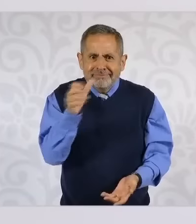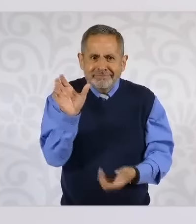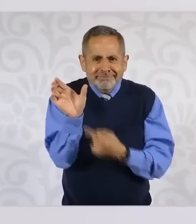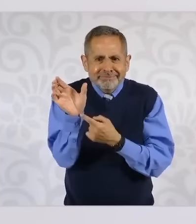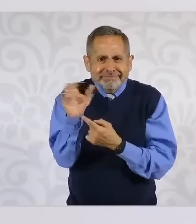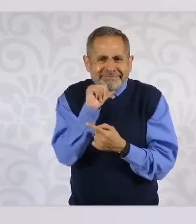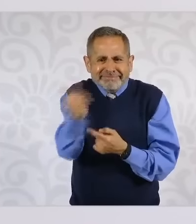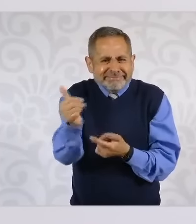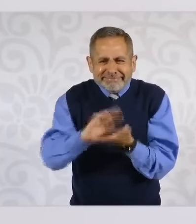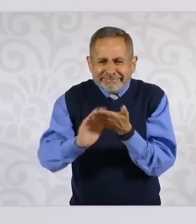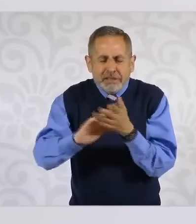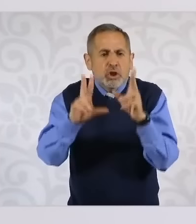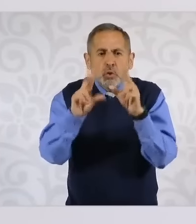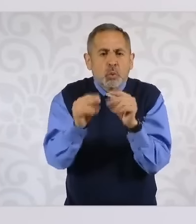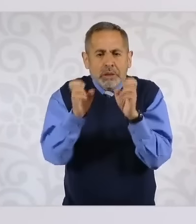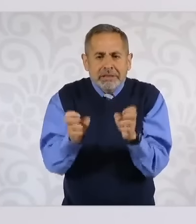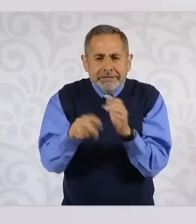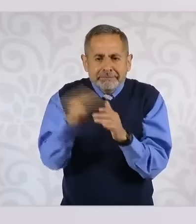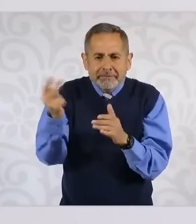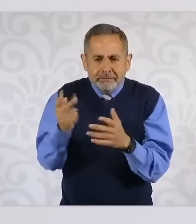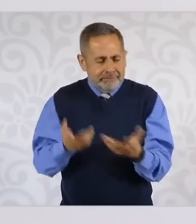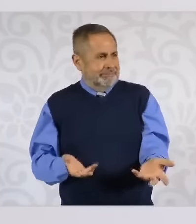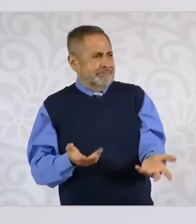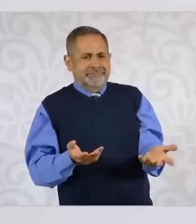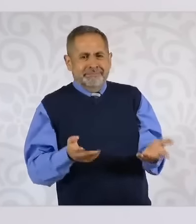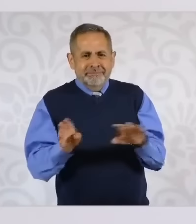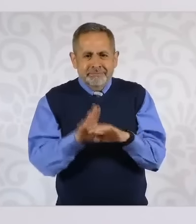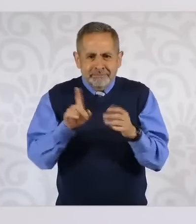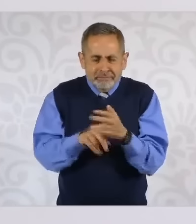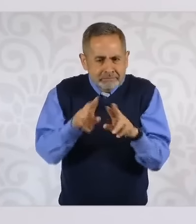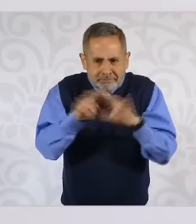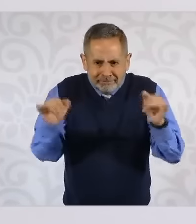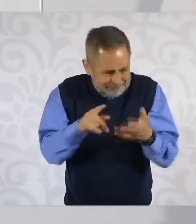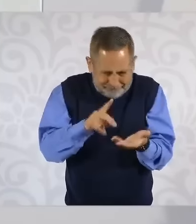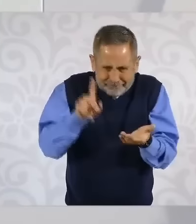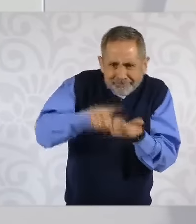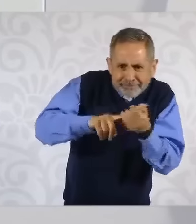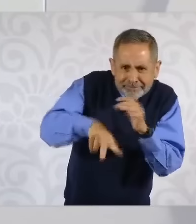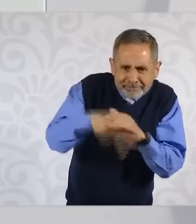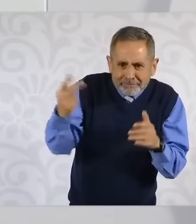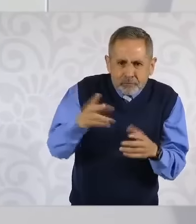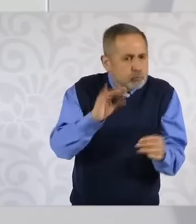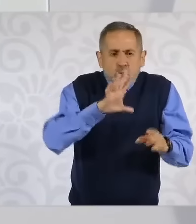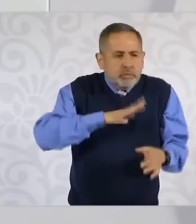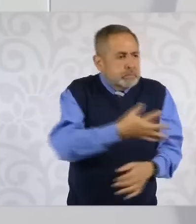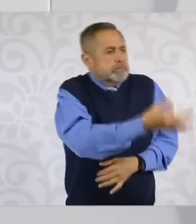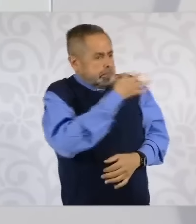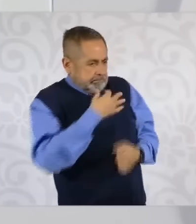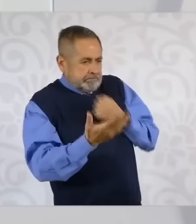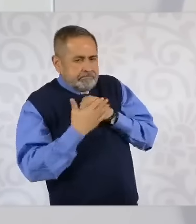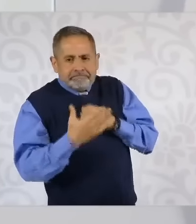QR. Pica un teléfono y no lleva a ningún lado, o sea, no hay notificación.